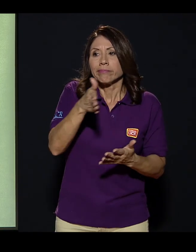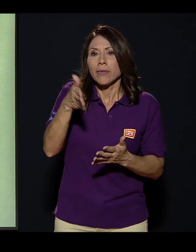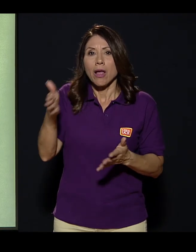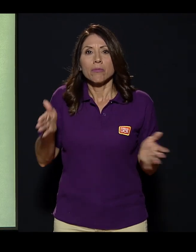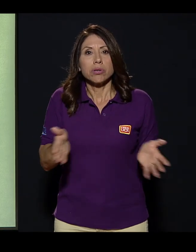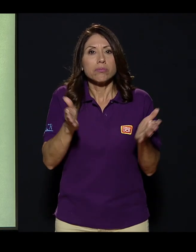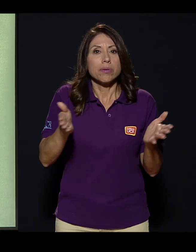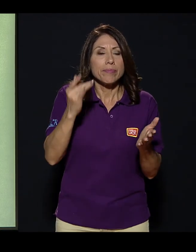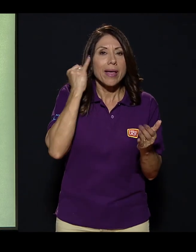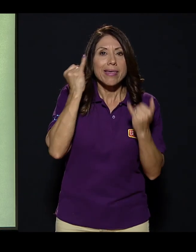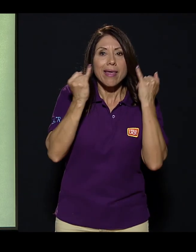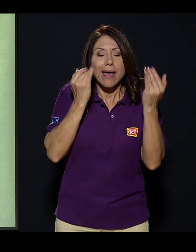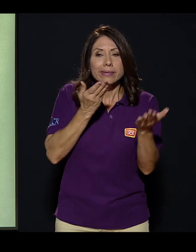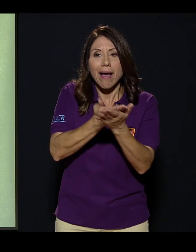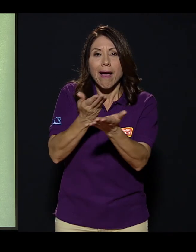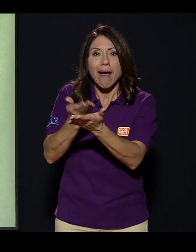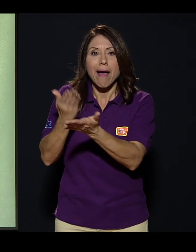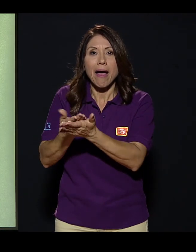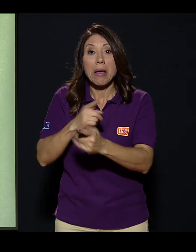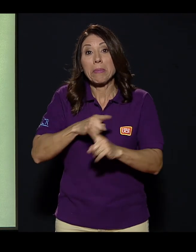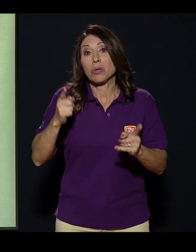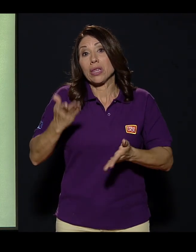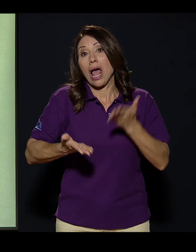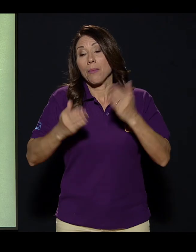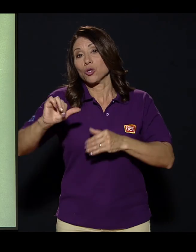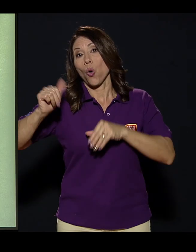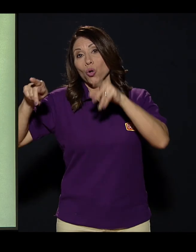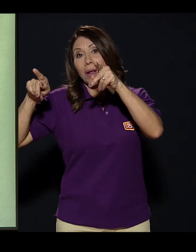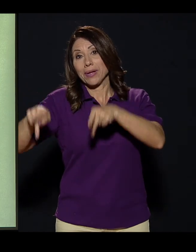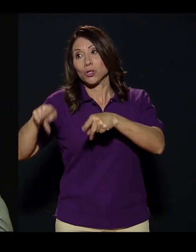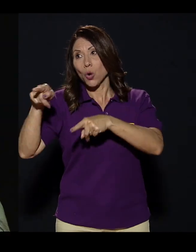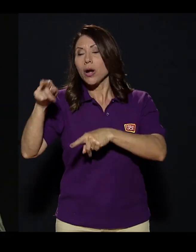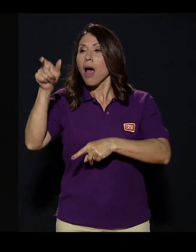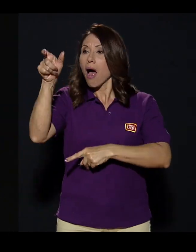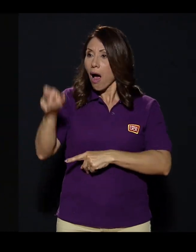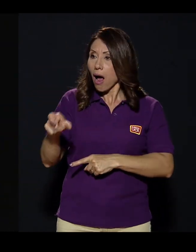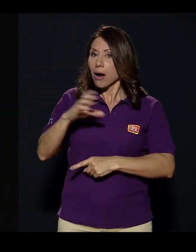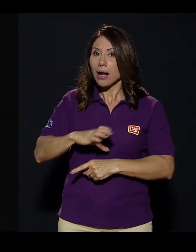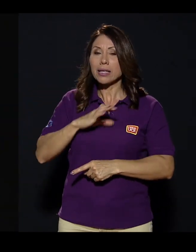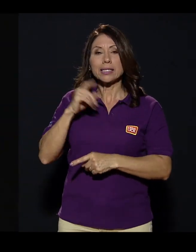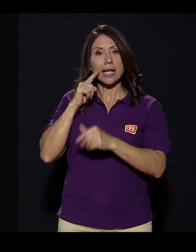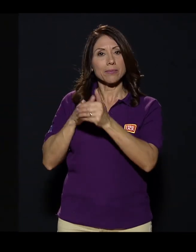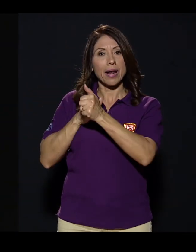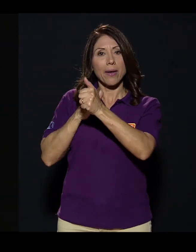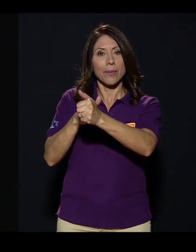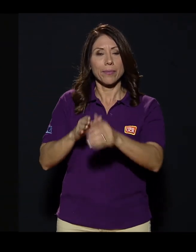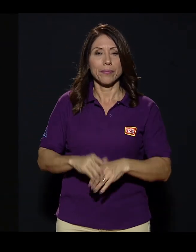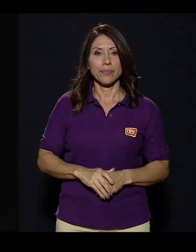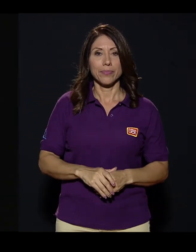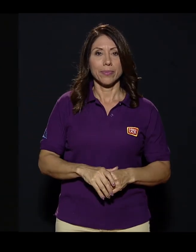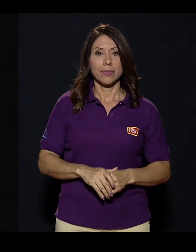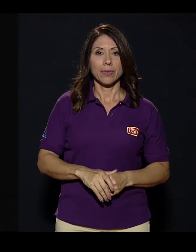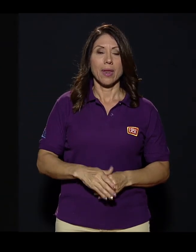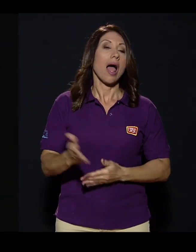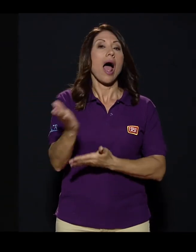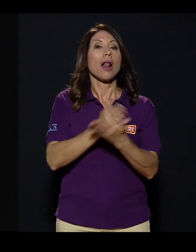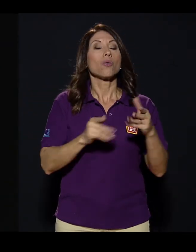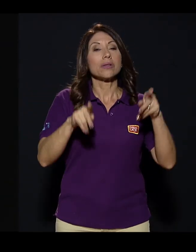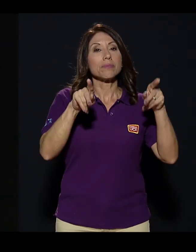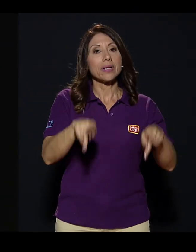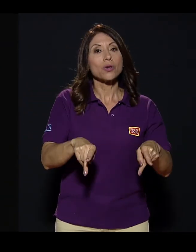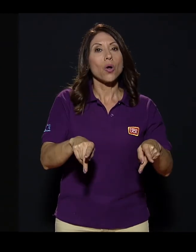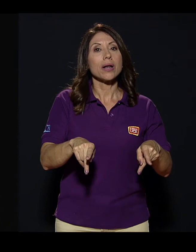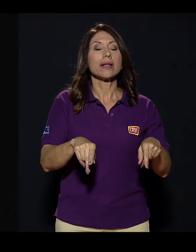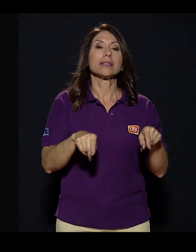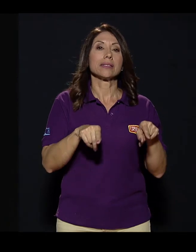proyecto. Hay quienes son, a su vez, los ejecutores y líderes, pero también hay que aceptar a veces que ocupamos personas